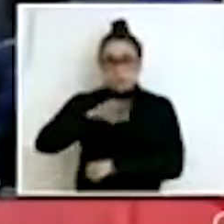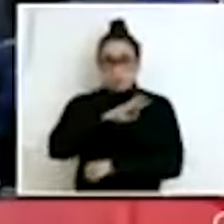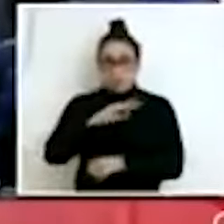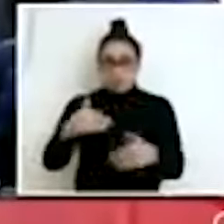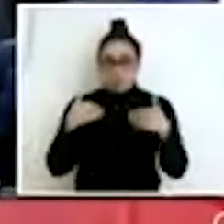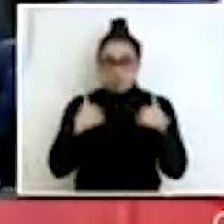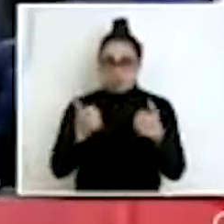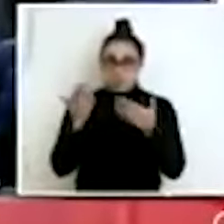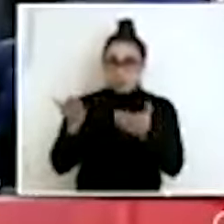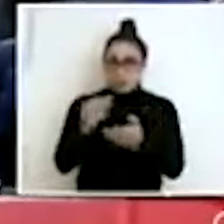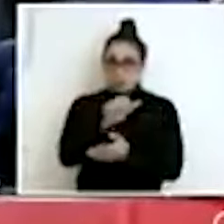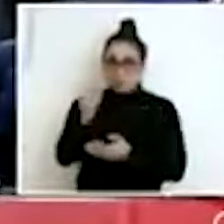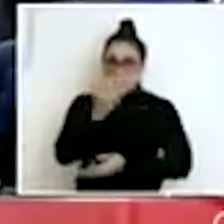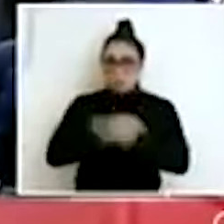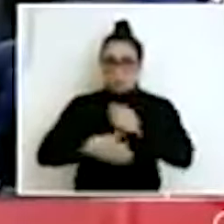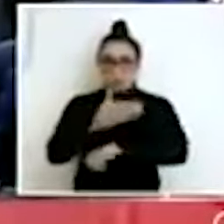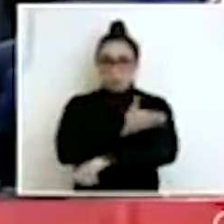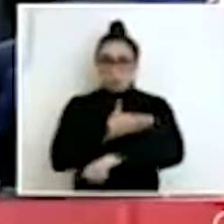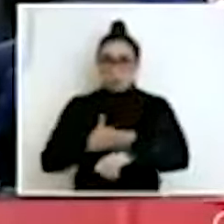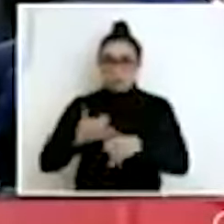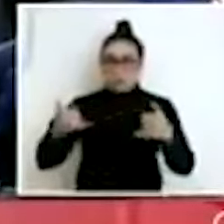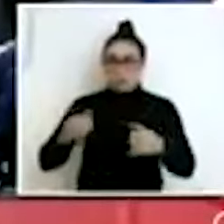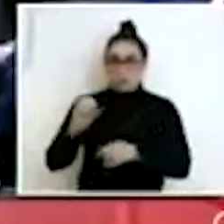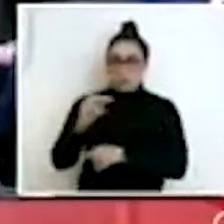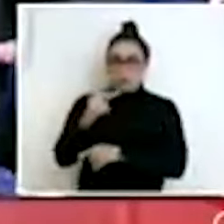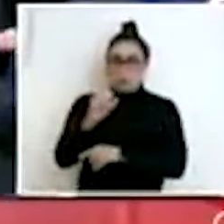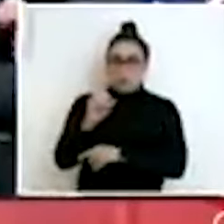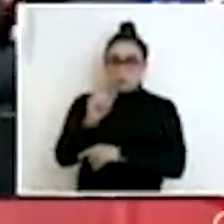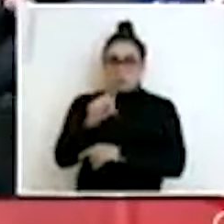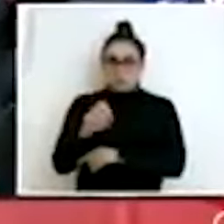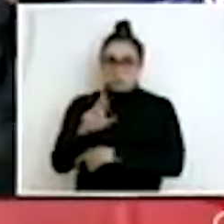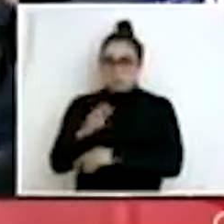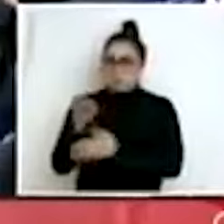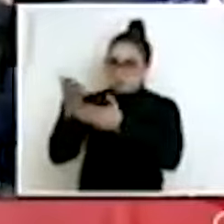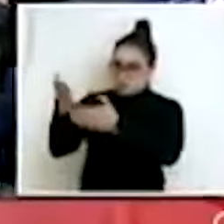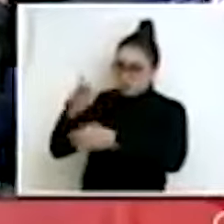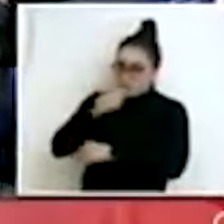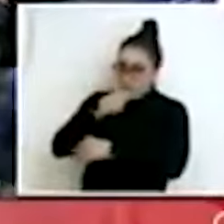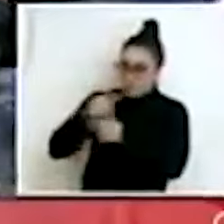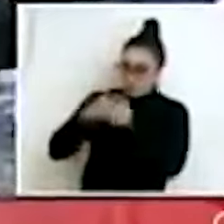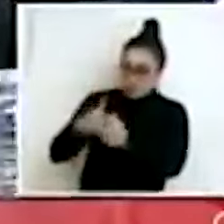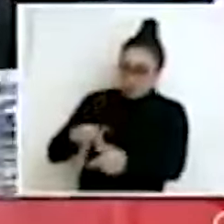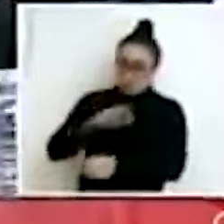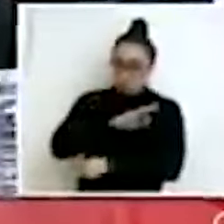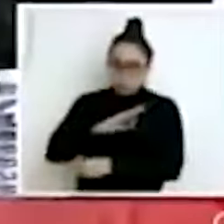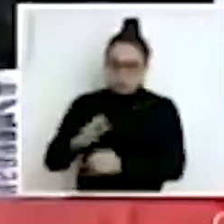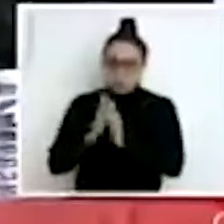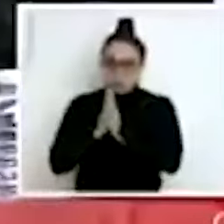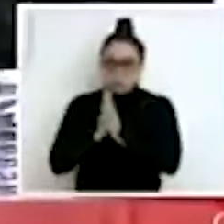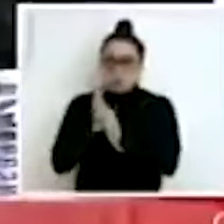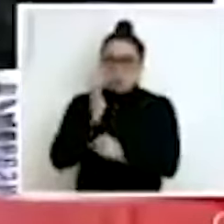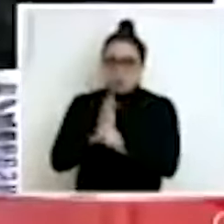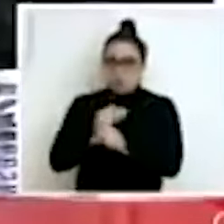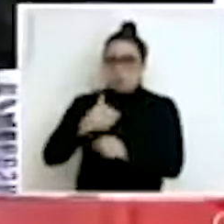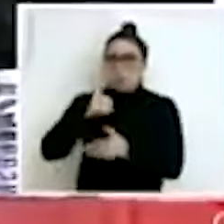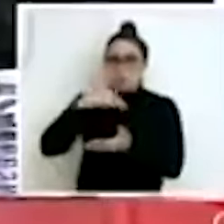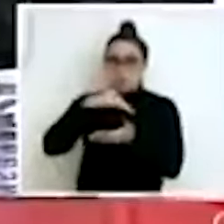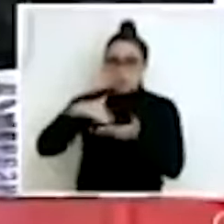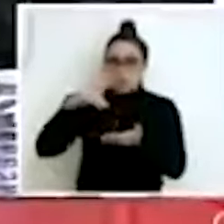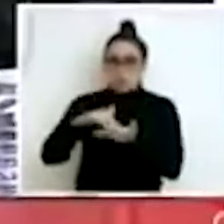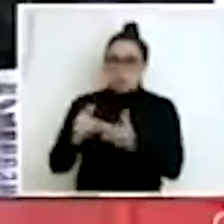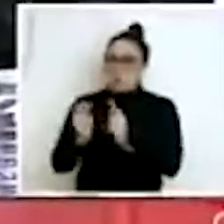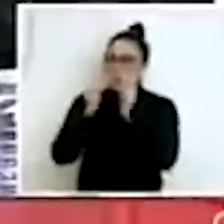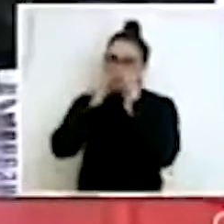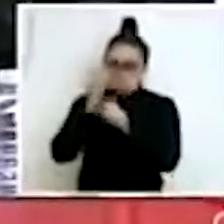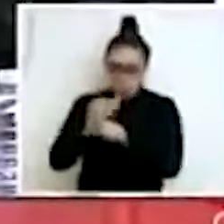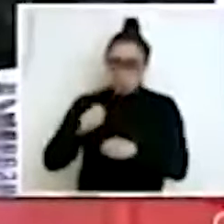Clemente Castañeda, coordinador de la bancada de MC en el Senado de la República, gracias por tomar la comunicación. ¿Qué dices al respecto de lo que dijo